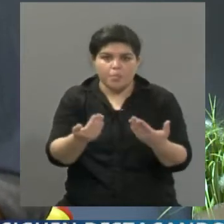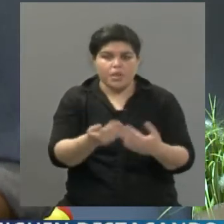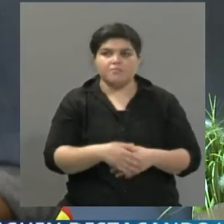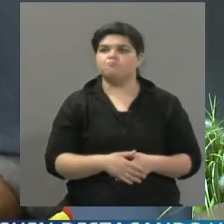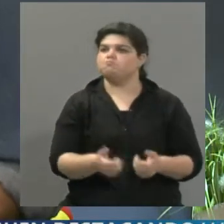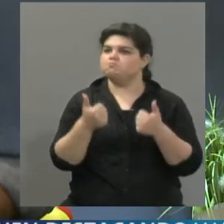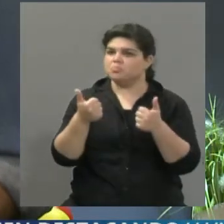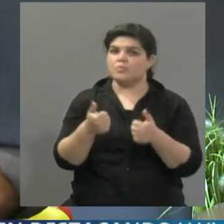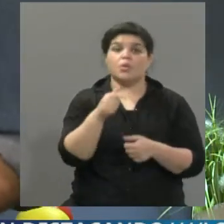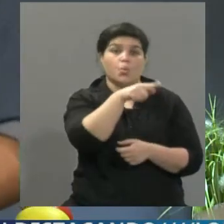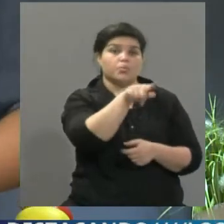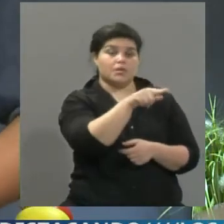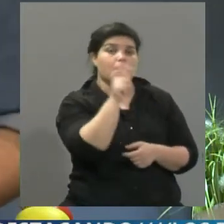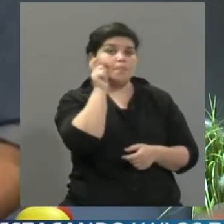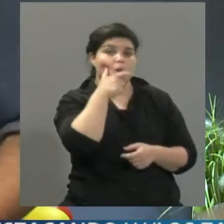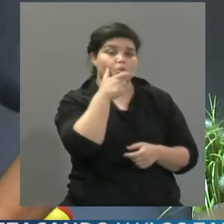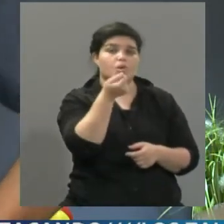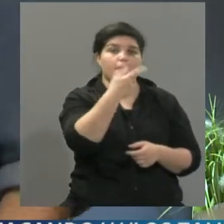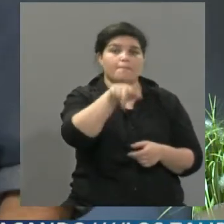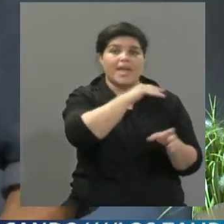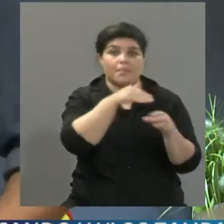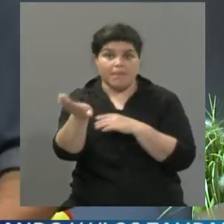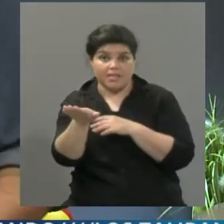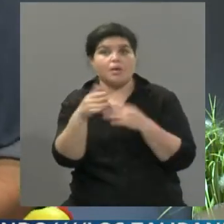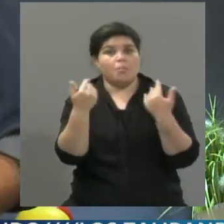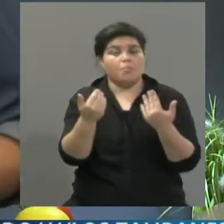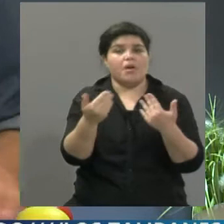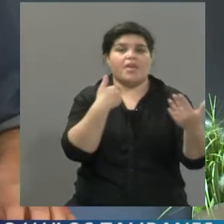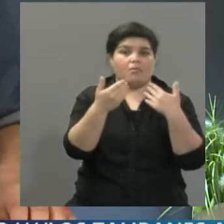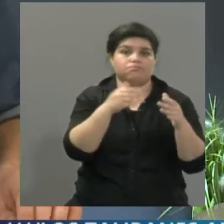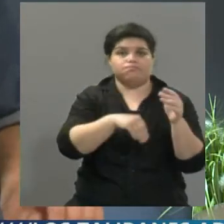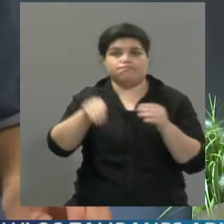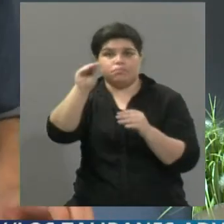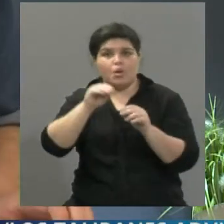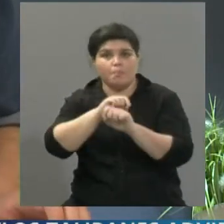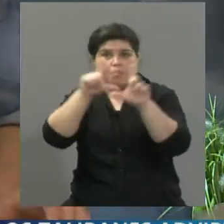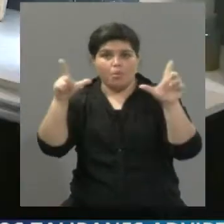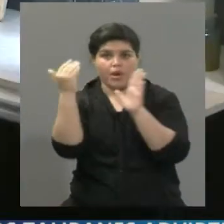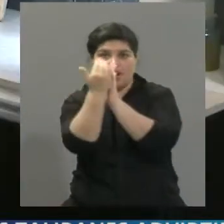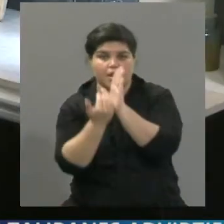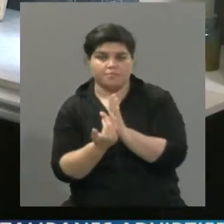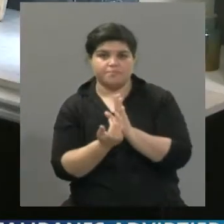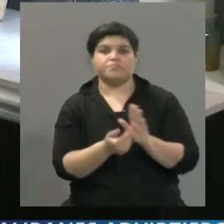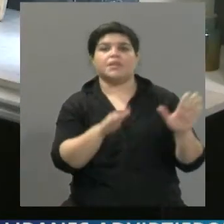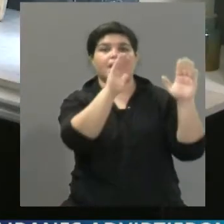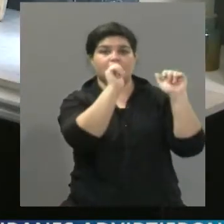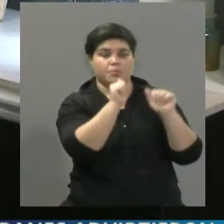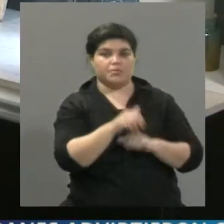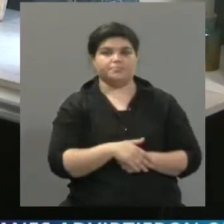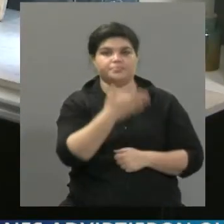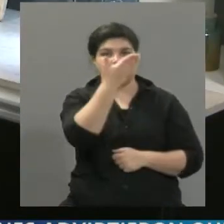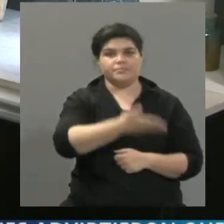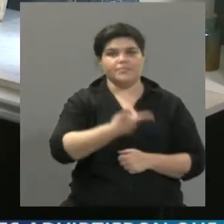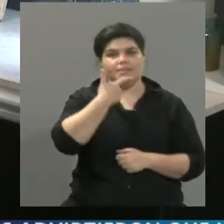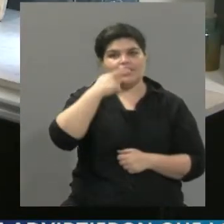su mail y estamos. Sergio, encantado. Muy bien, muchas gracias. Un abrazo grande. Hasta luego. Nos vemos. Sergio Carrieri,